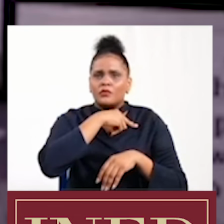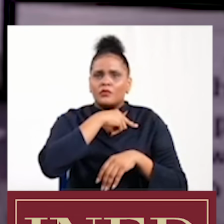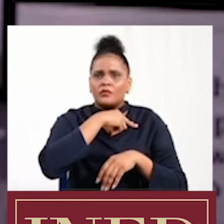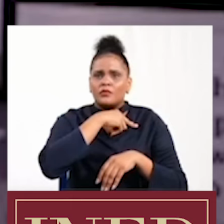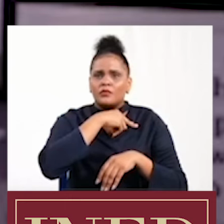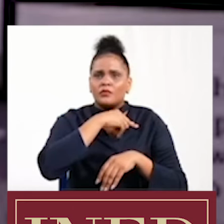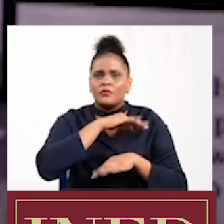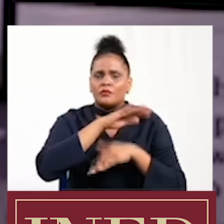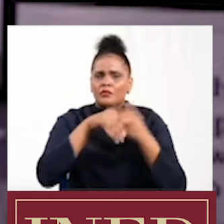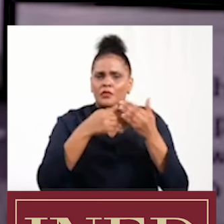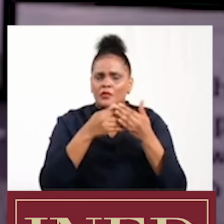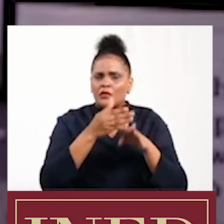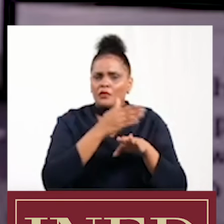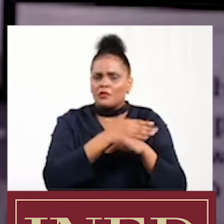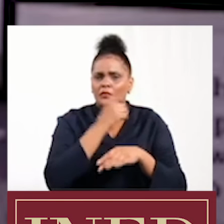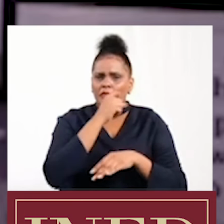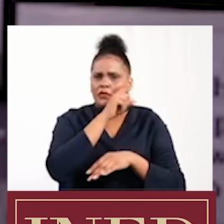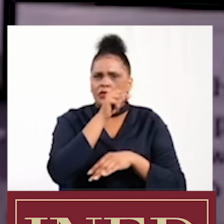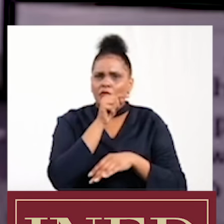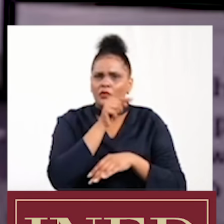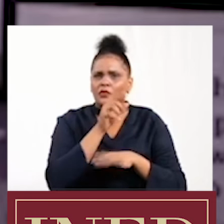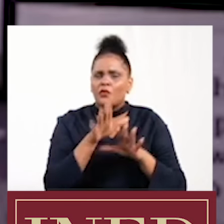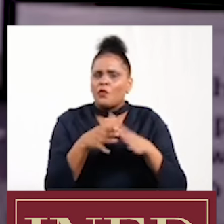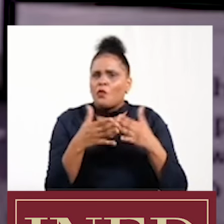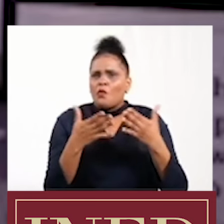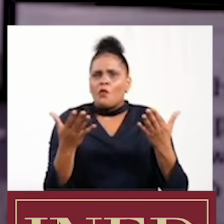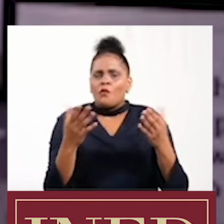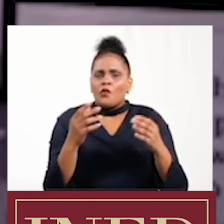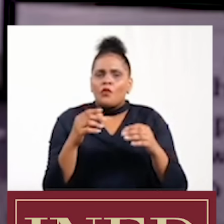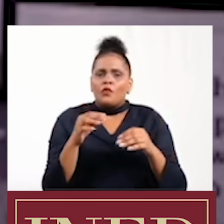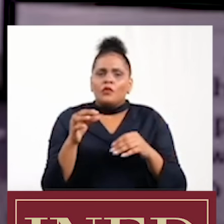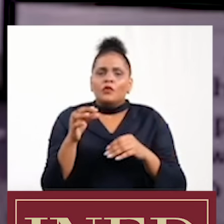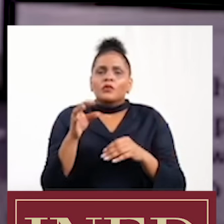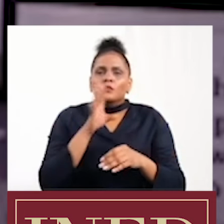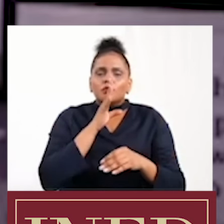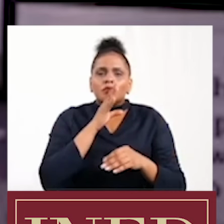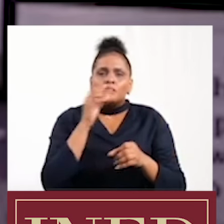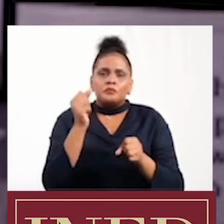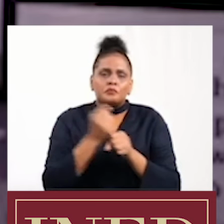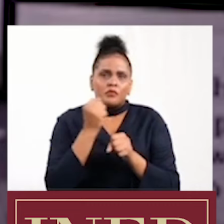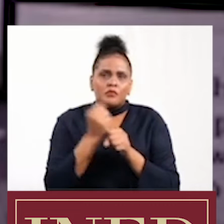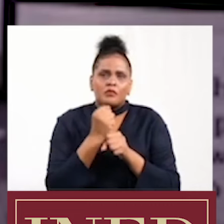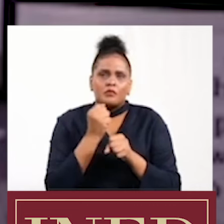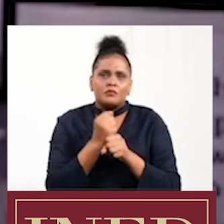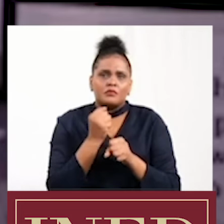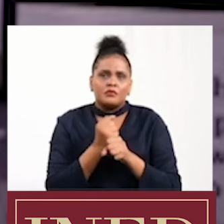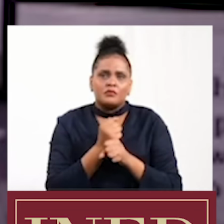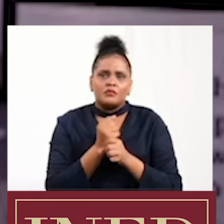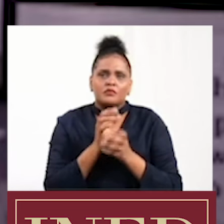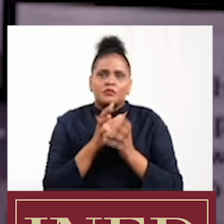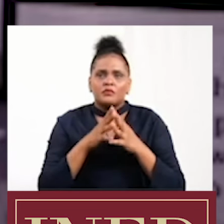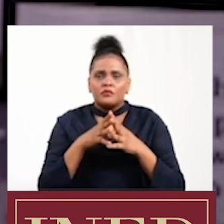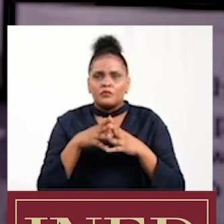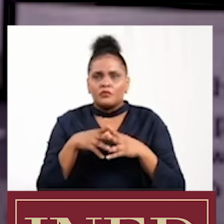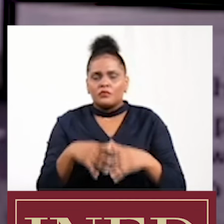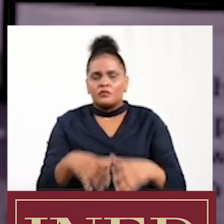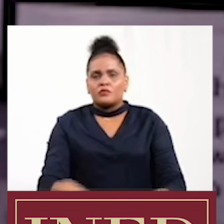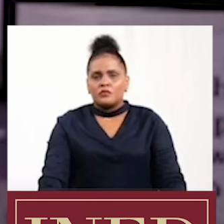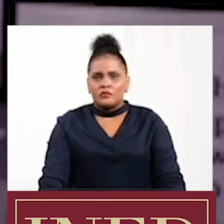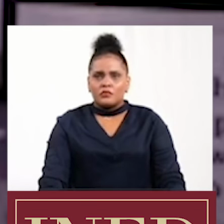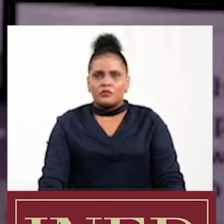gentilmente preguntado no qué estrategias podemos trabajar en realidad la estrategia que ha funcionado